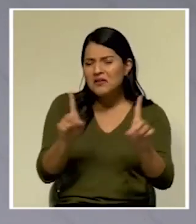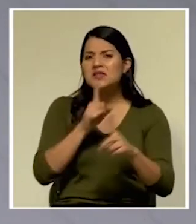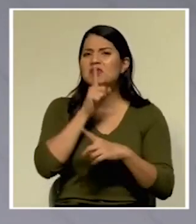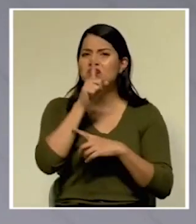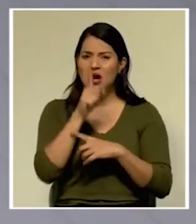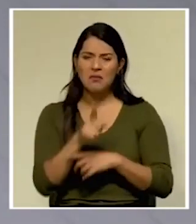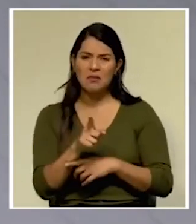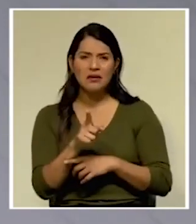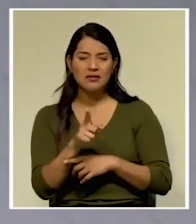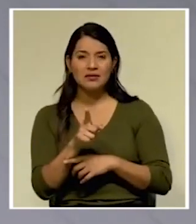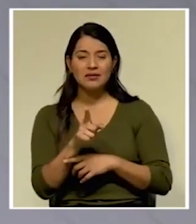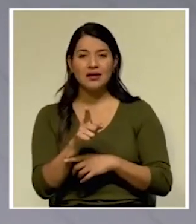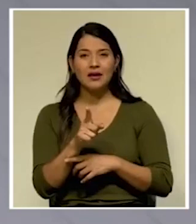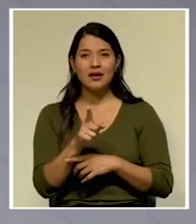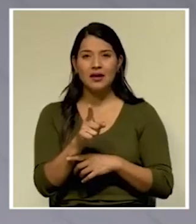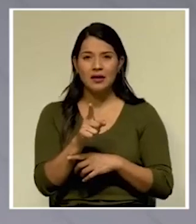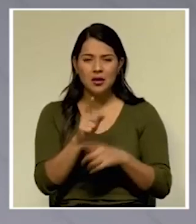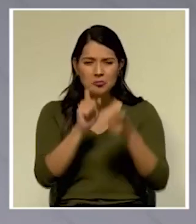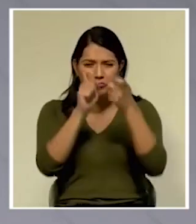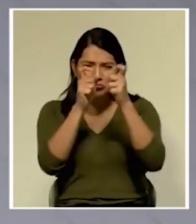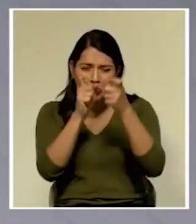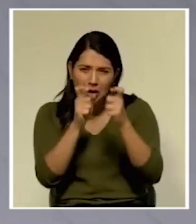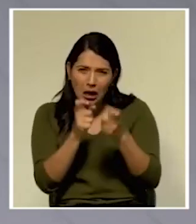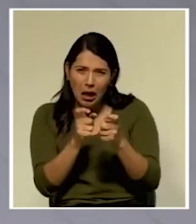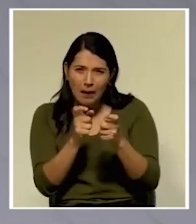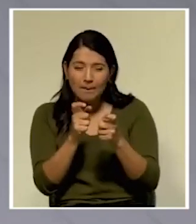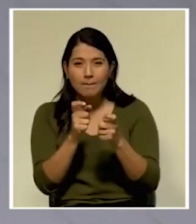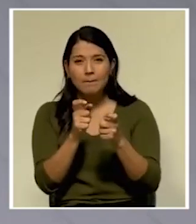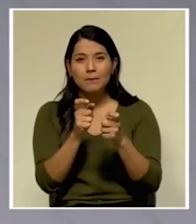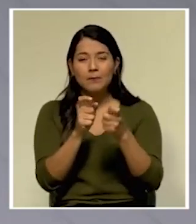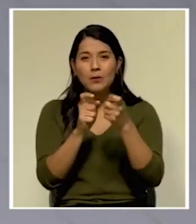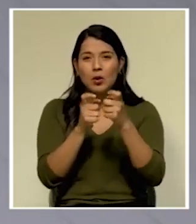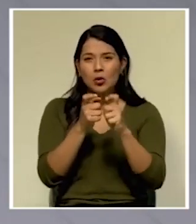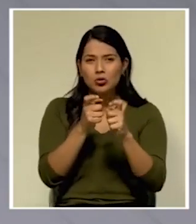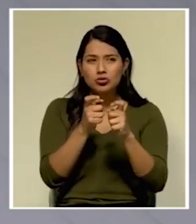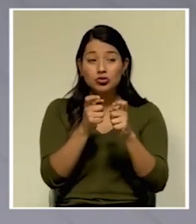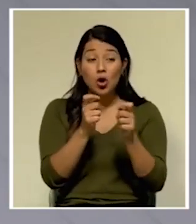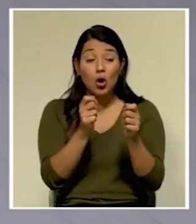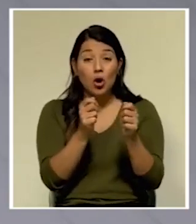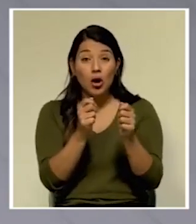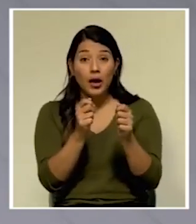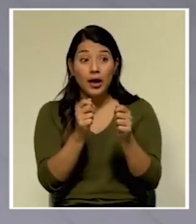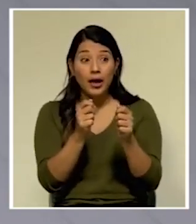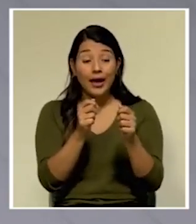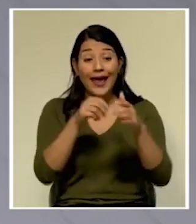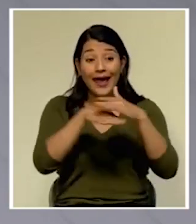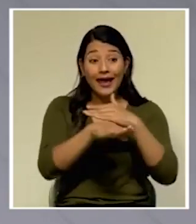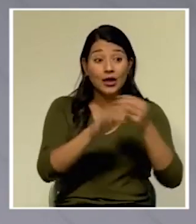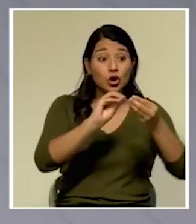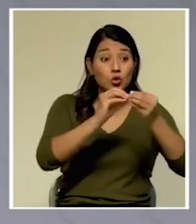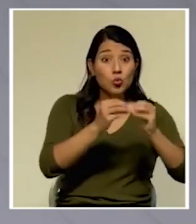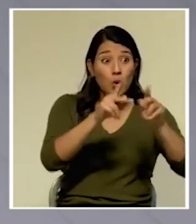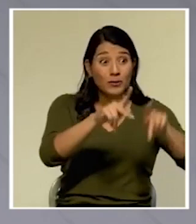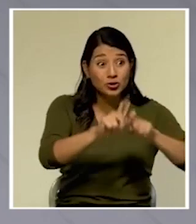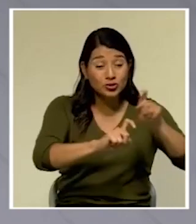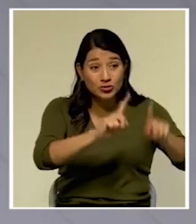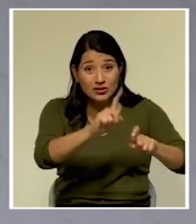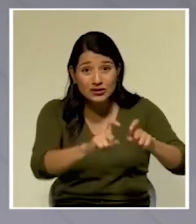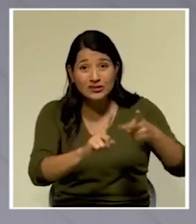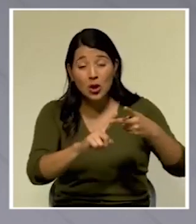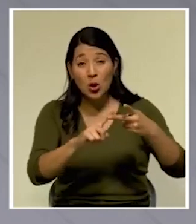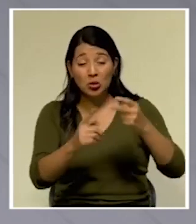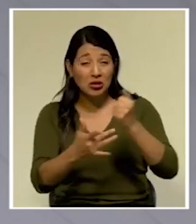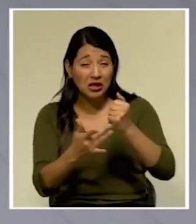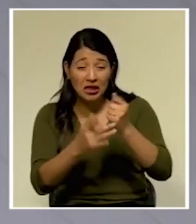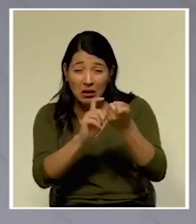términos metodológicos, variaciones en términos del tamaño de muestra pequeños y alguna variación también en términos de las